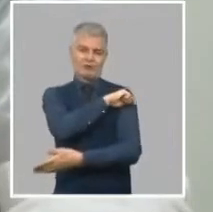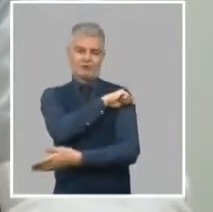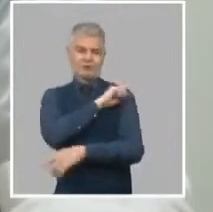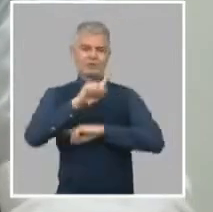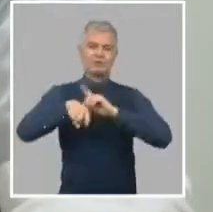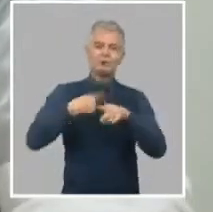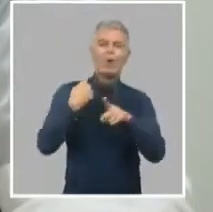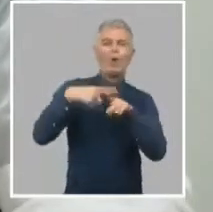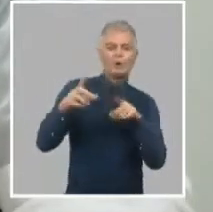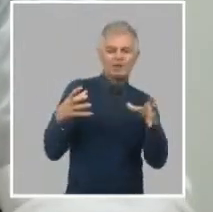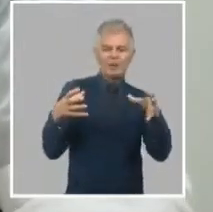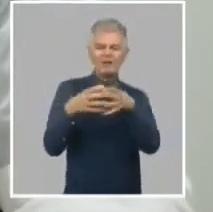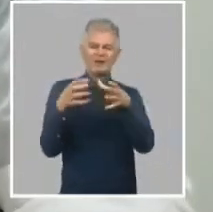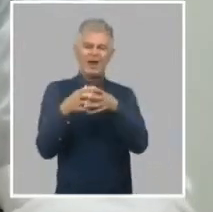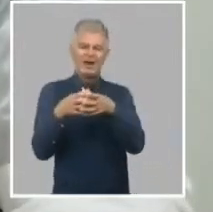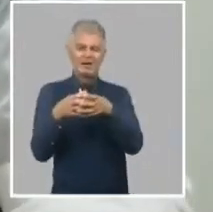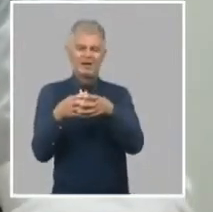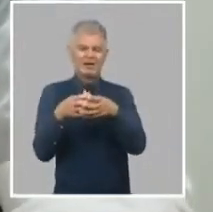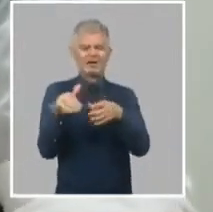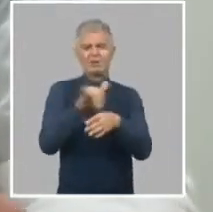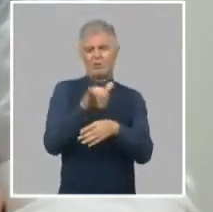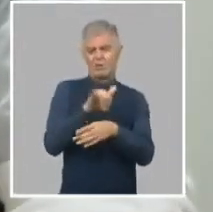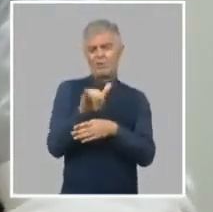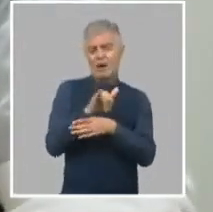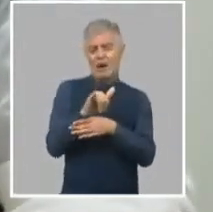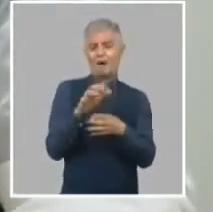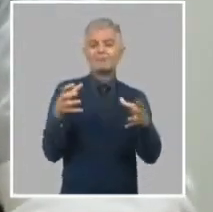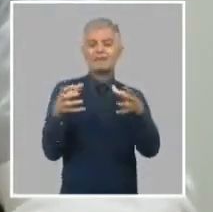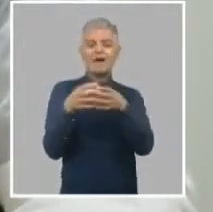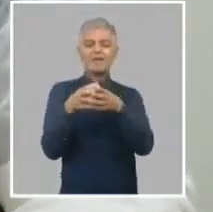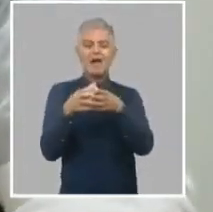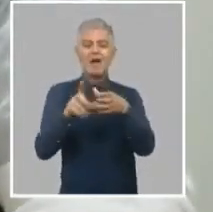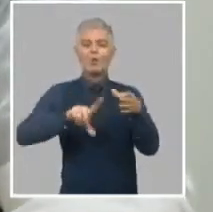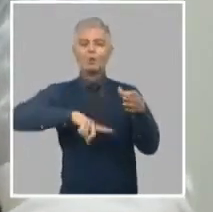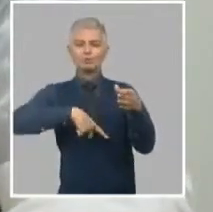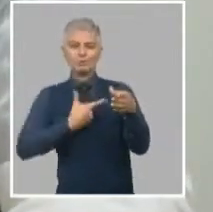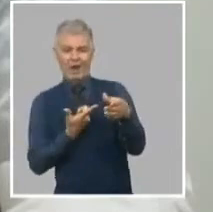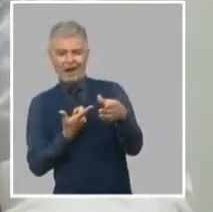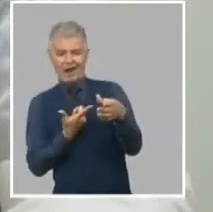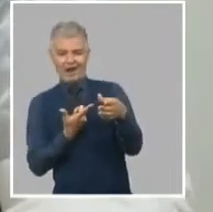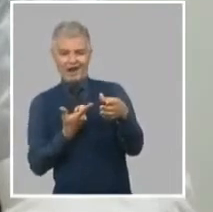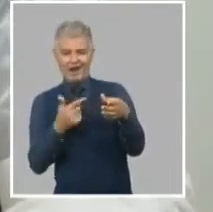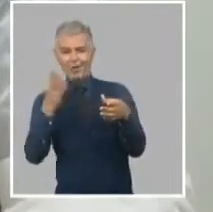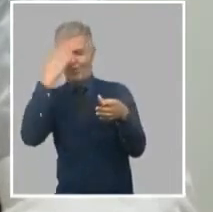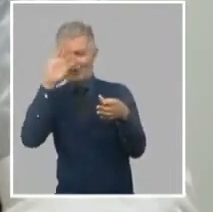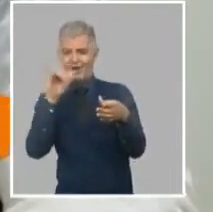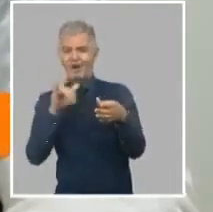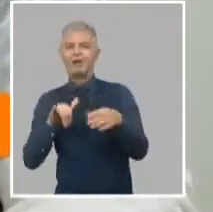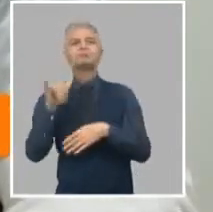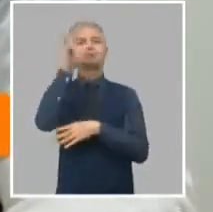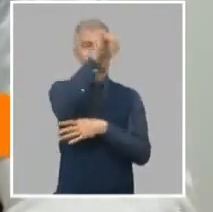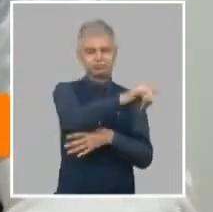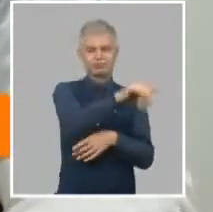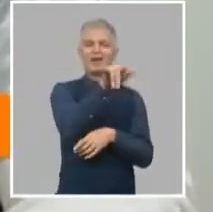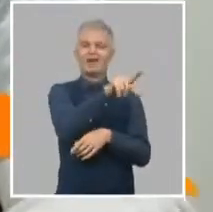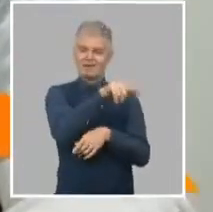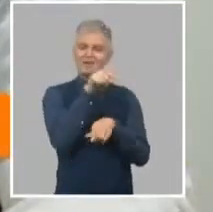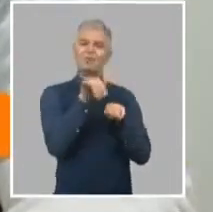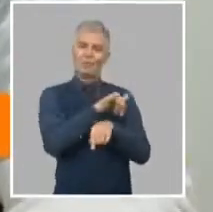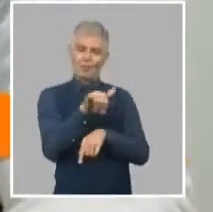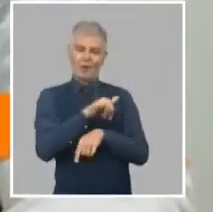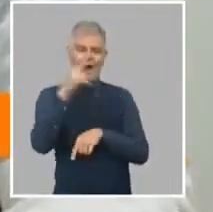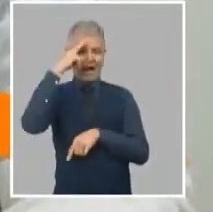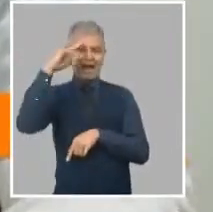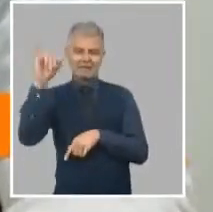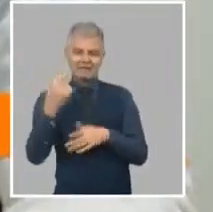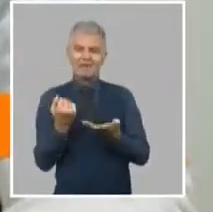Marta Machado con Cacho al frente, en darle un poco de alegría, de esperanza, de sueño a quien lo